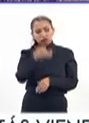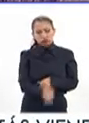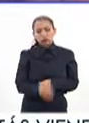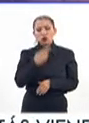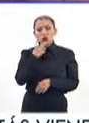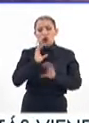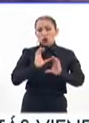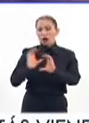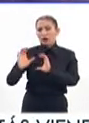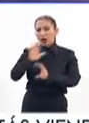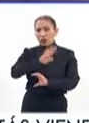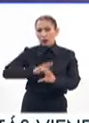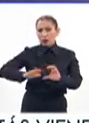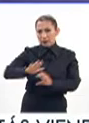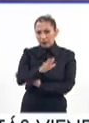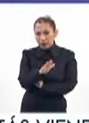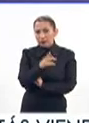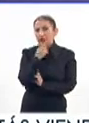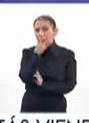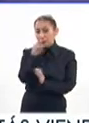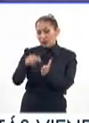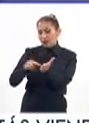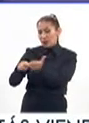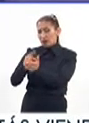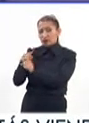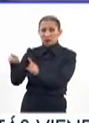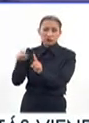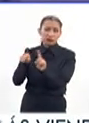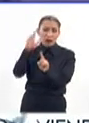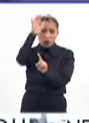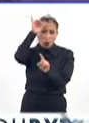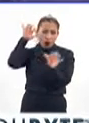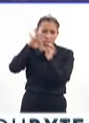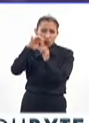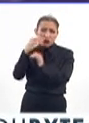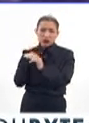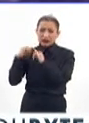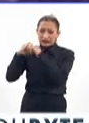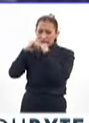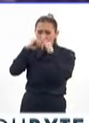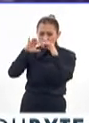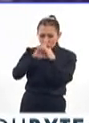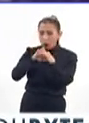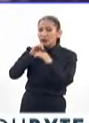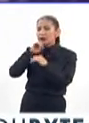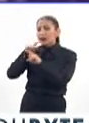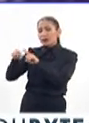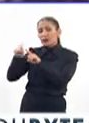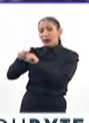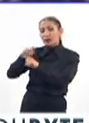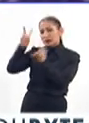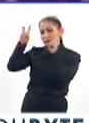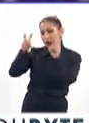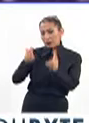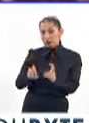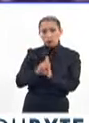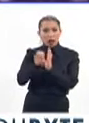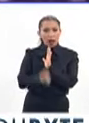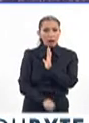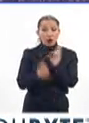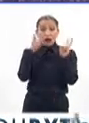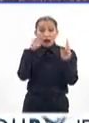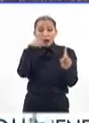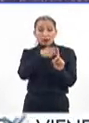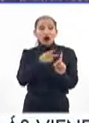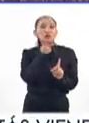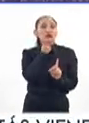con la conservación medioambiental. Ha firmado casi un centenar de acuerdos interinstitucionales en diversos rubros, como en materia